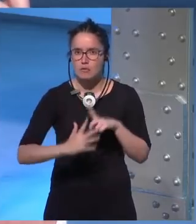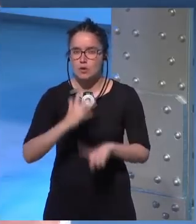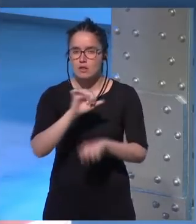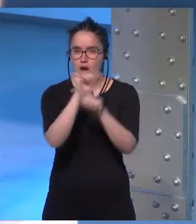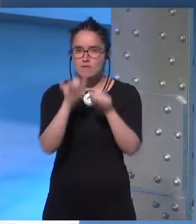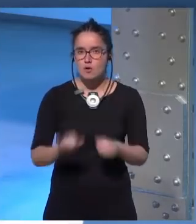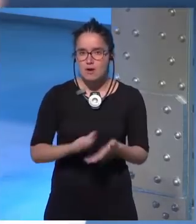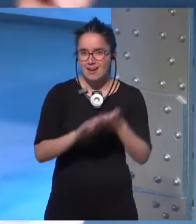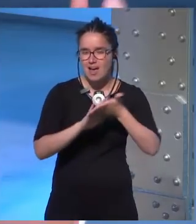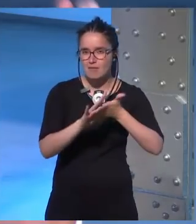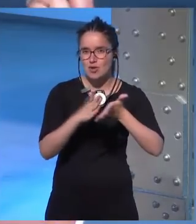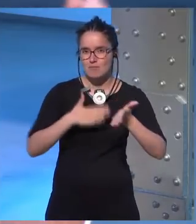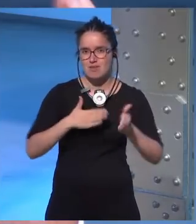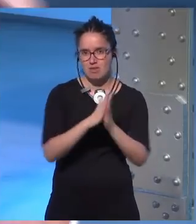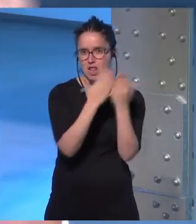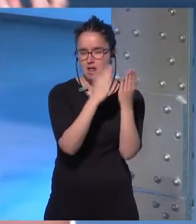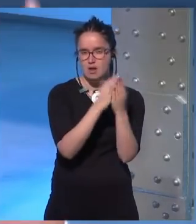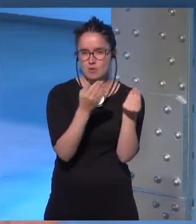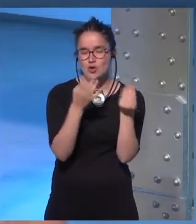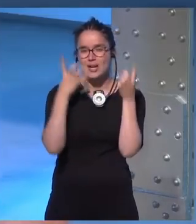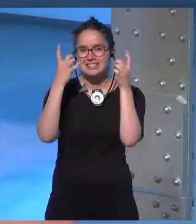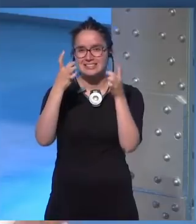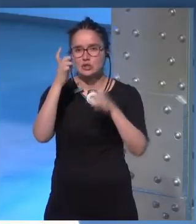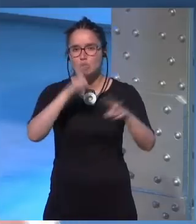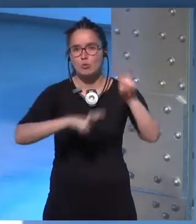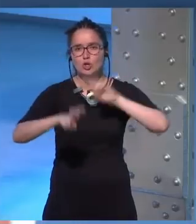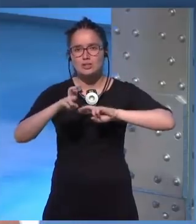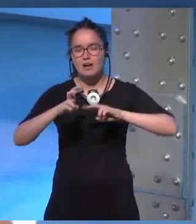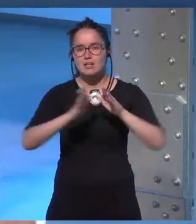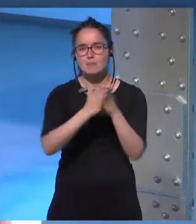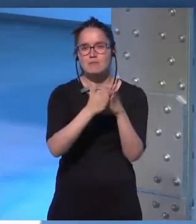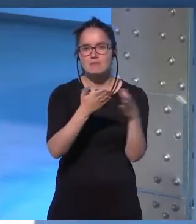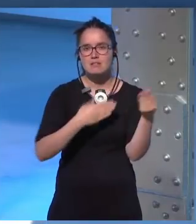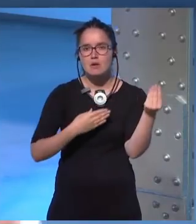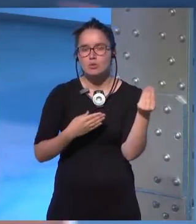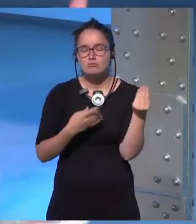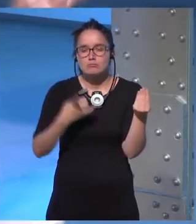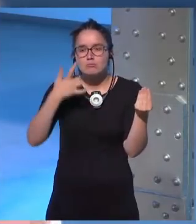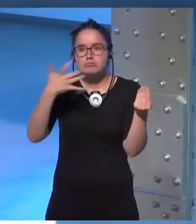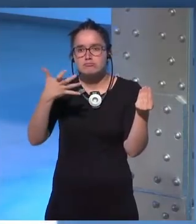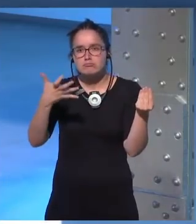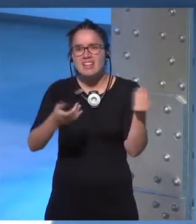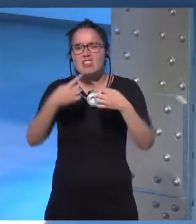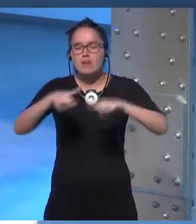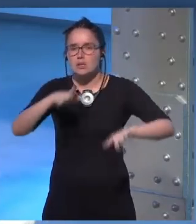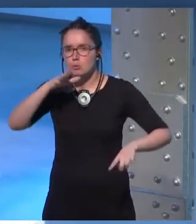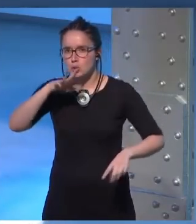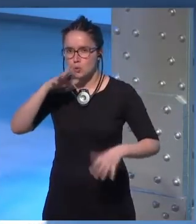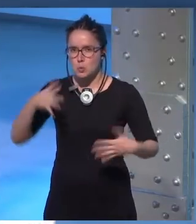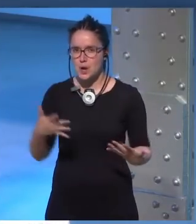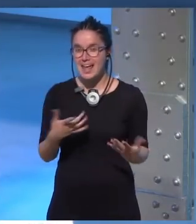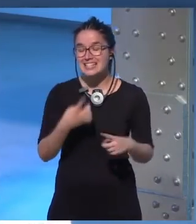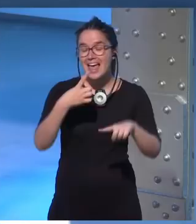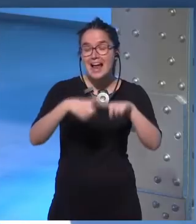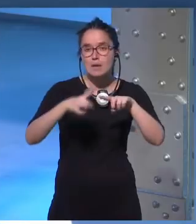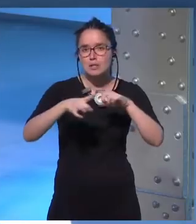en que hablo de mi obra trato de buscar siempre en mis novelas qué es lo que las hace destacar qué es